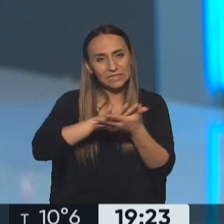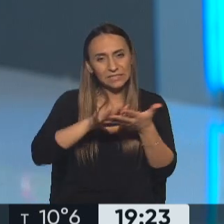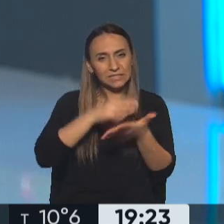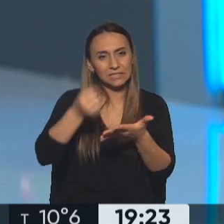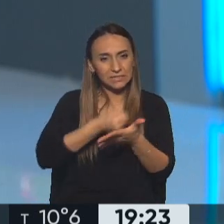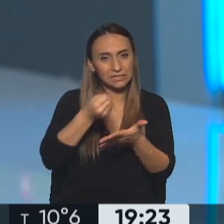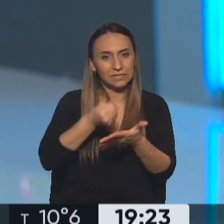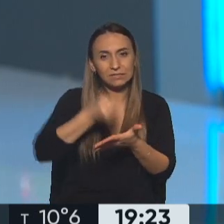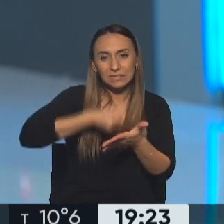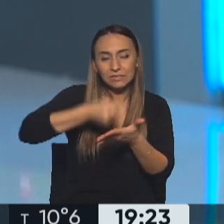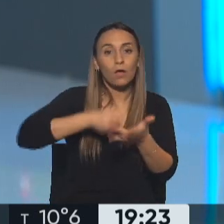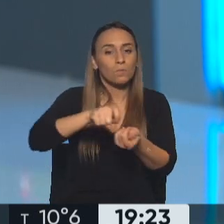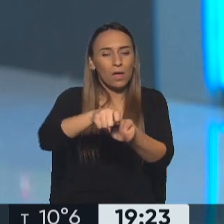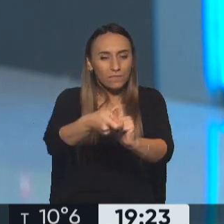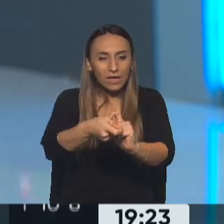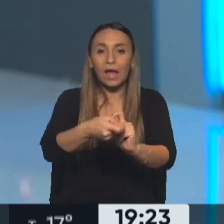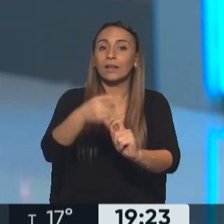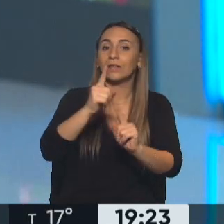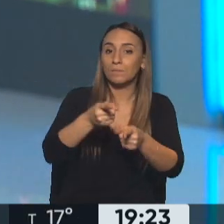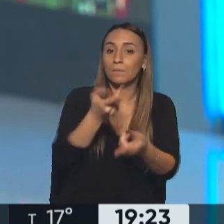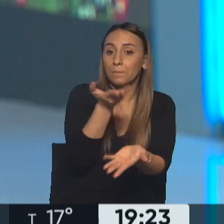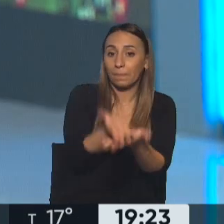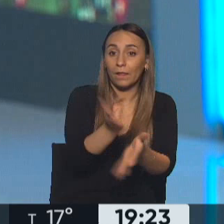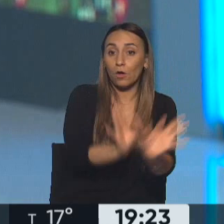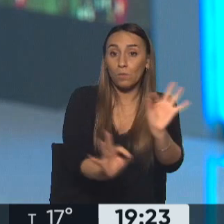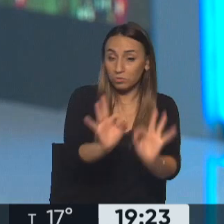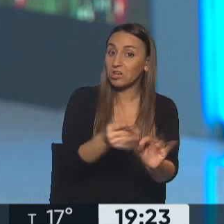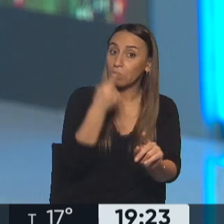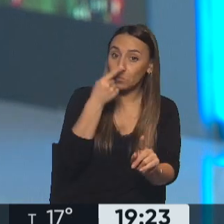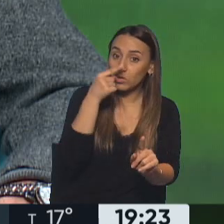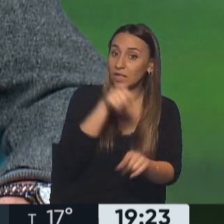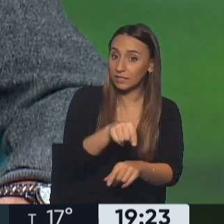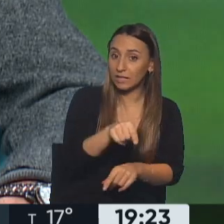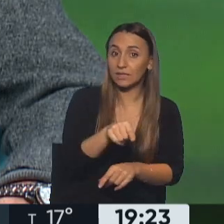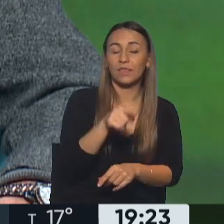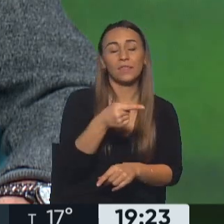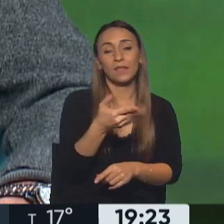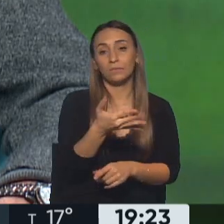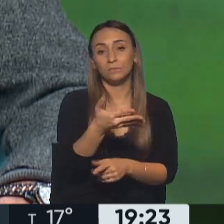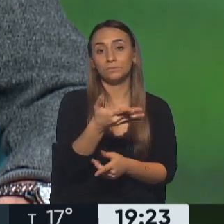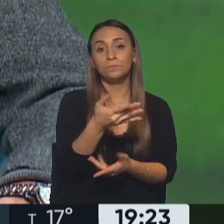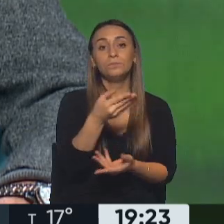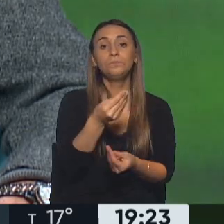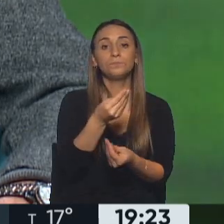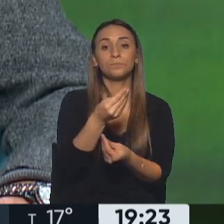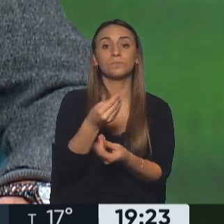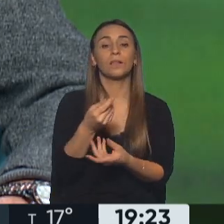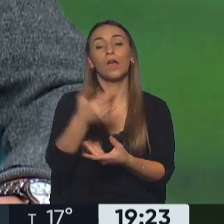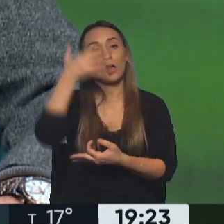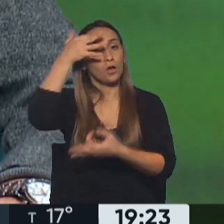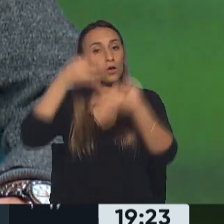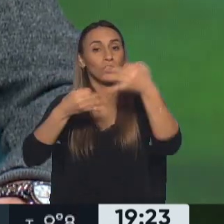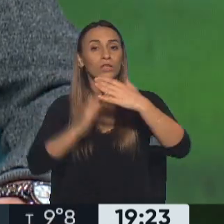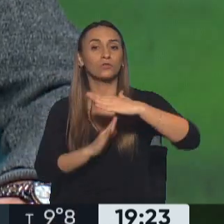hay que tener acciones ahora hay un proyecto que me parece más que interesante de ampliar los miembros de la corte suprema